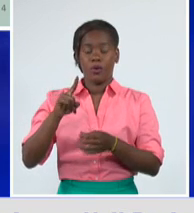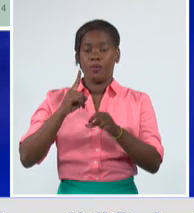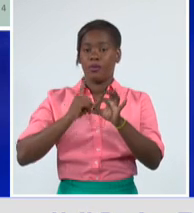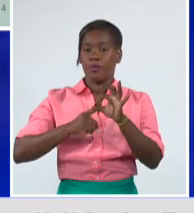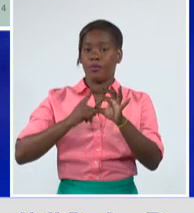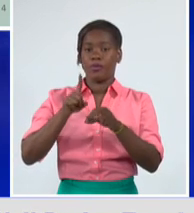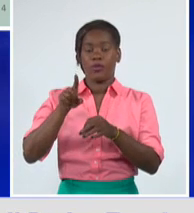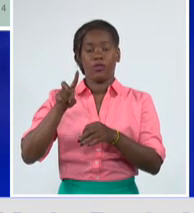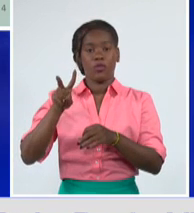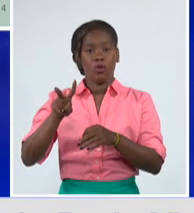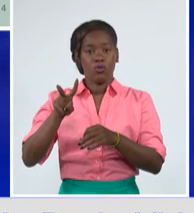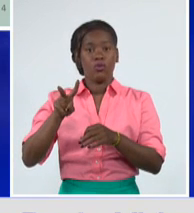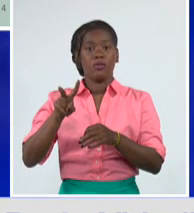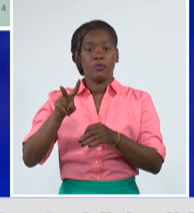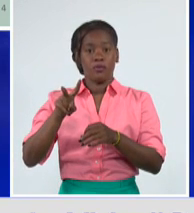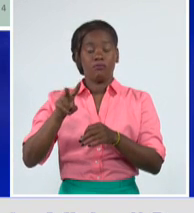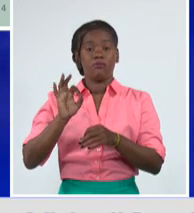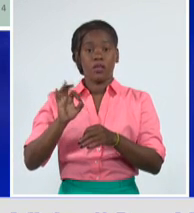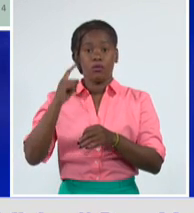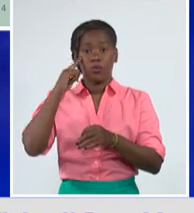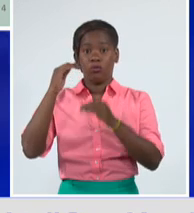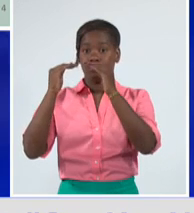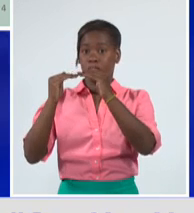y Santa Cruz del Norte 1 cada uno.